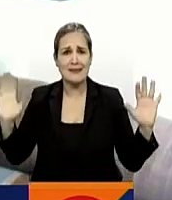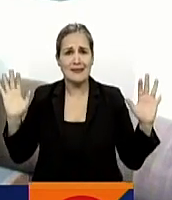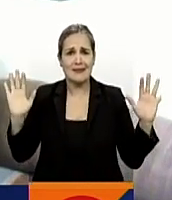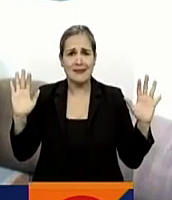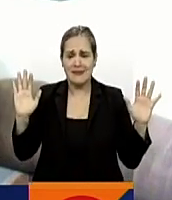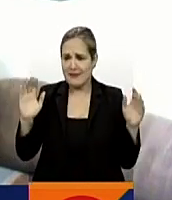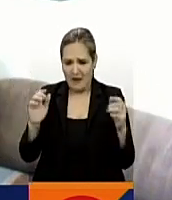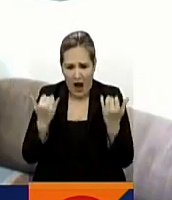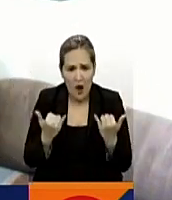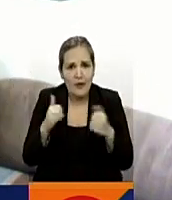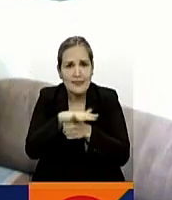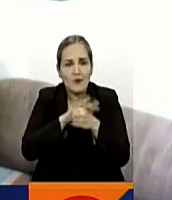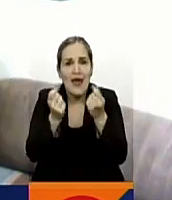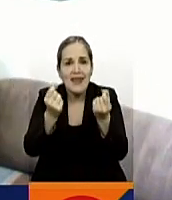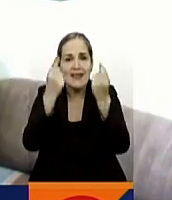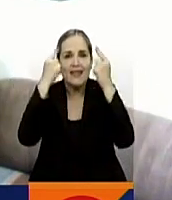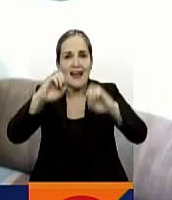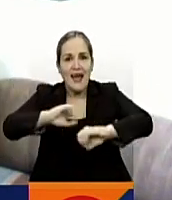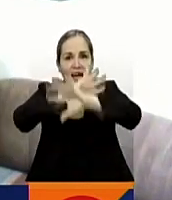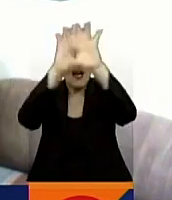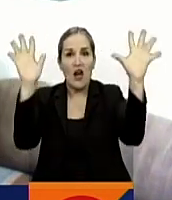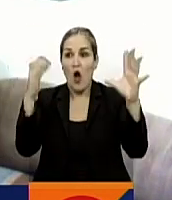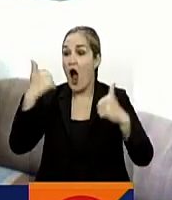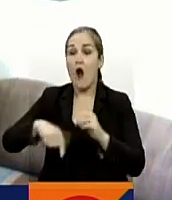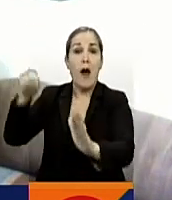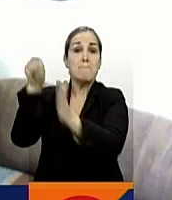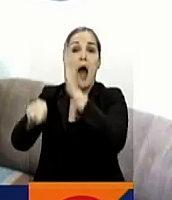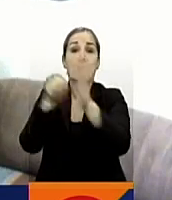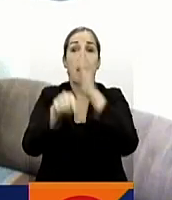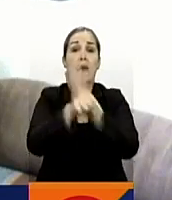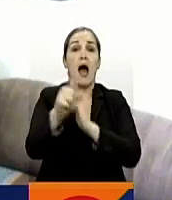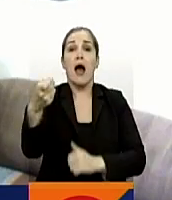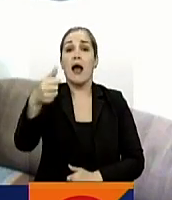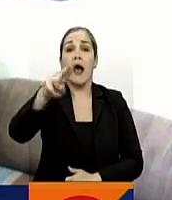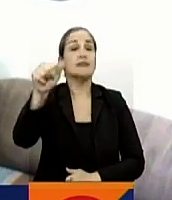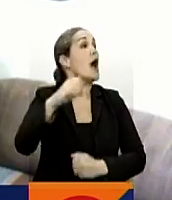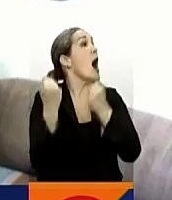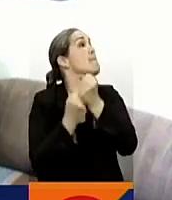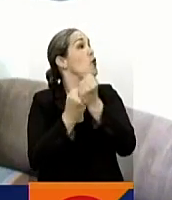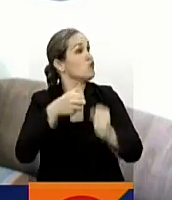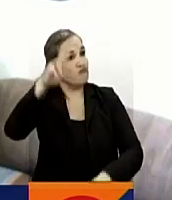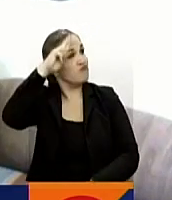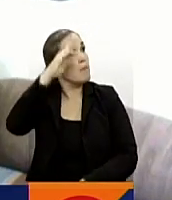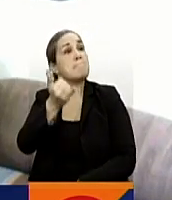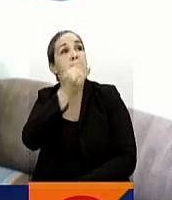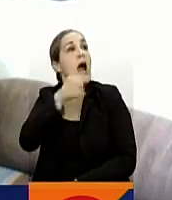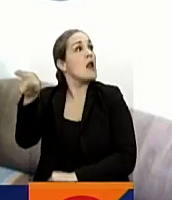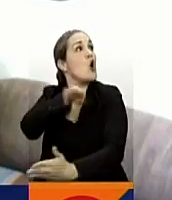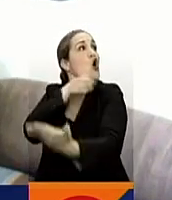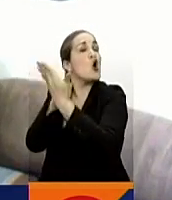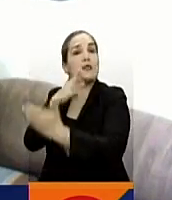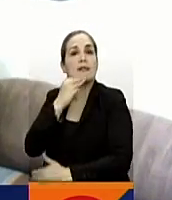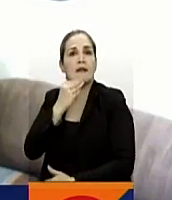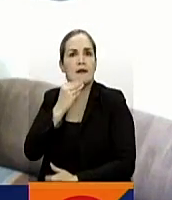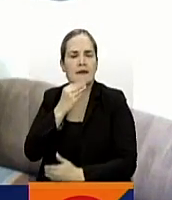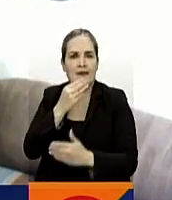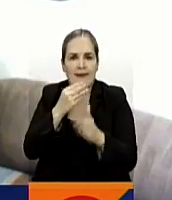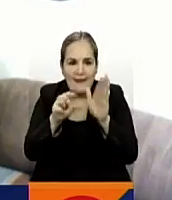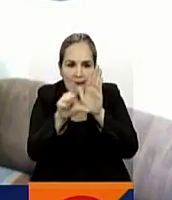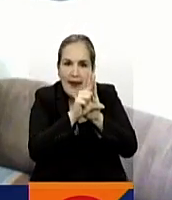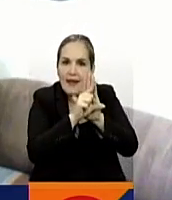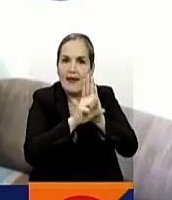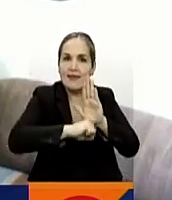contra pretender que el mundo avale el genocidio en gasa es desproporcionado es olvidarse el derecho internacional entonces uno